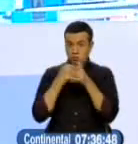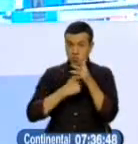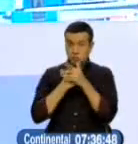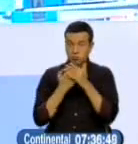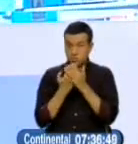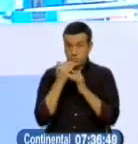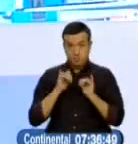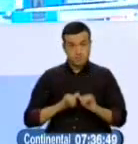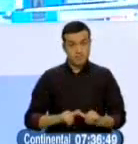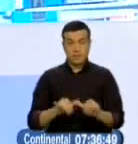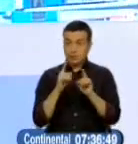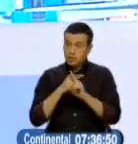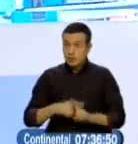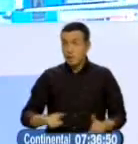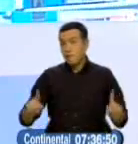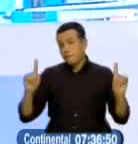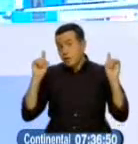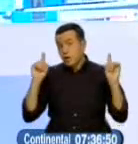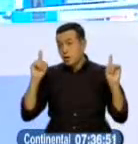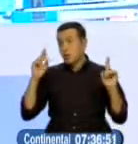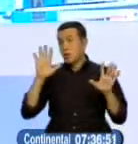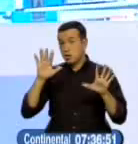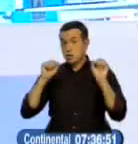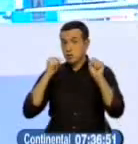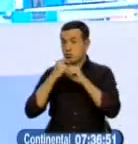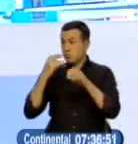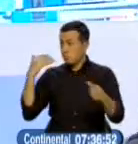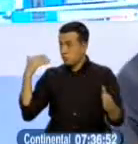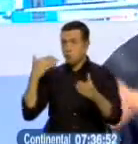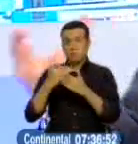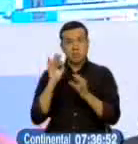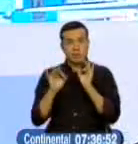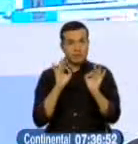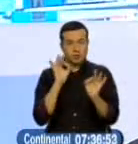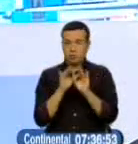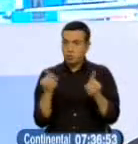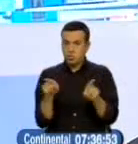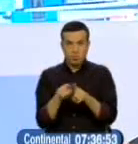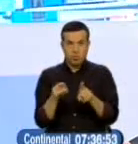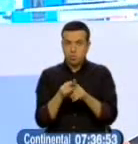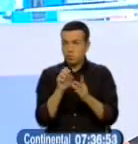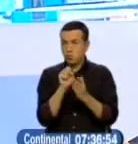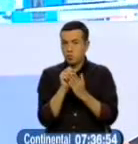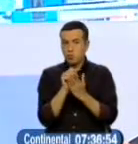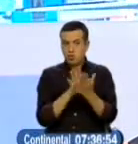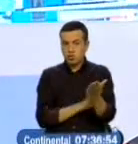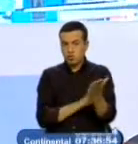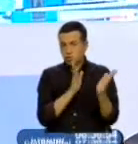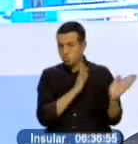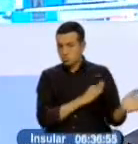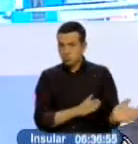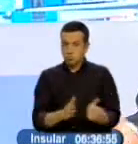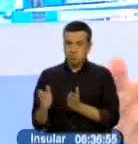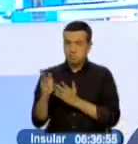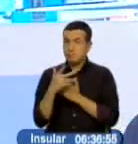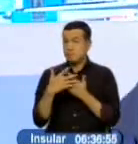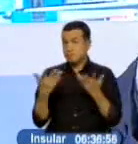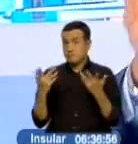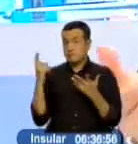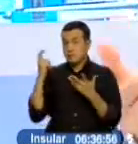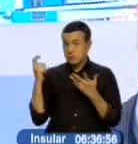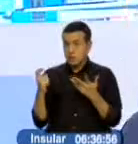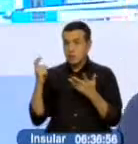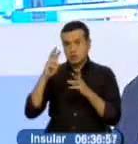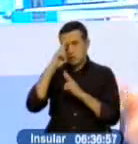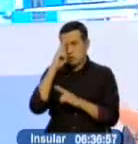desafíos que son muy distintas a los últimos 10 años, perfecto, pero somos parte de un constitutivo. Por lo tanto, hay que tener